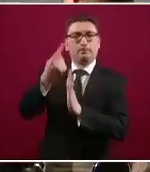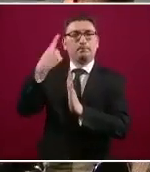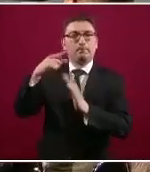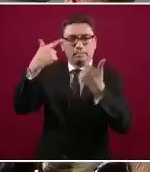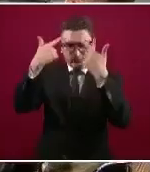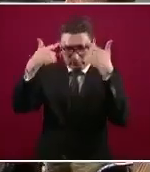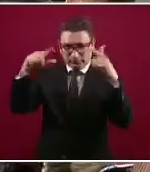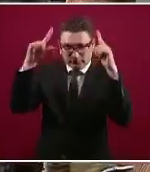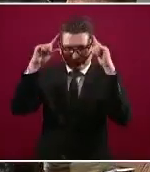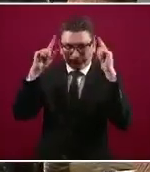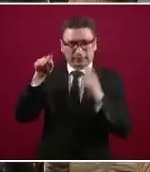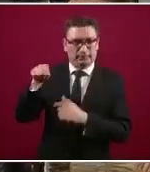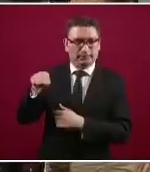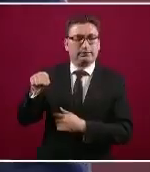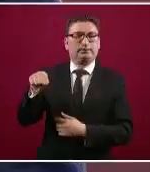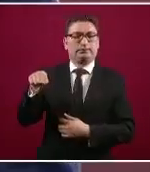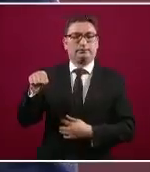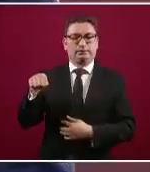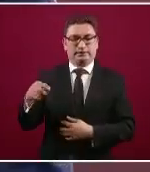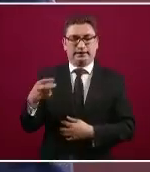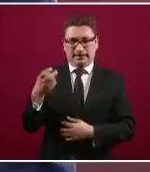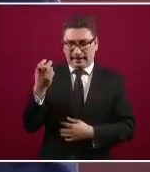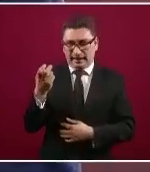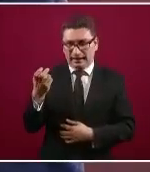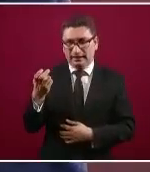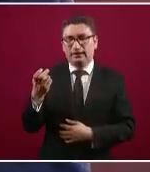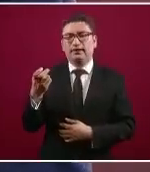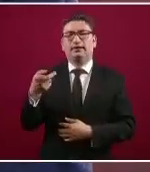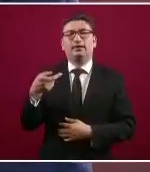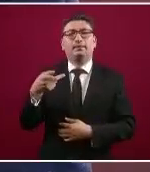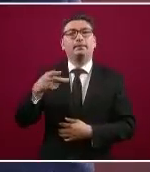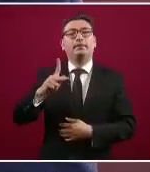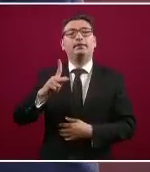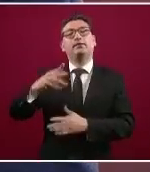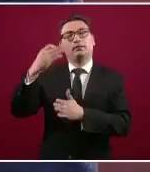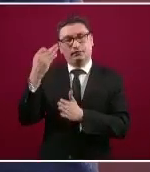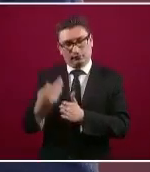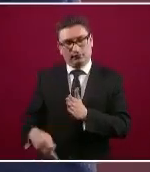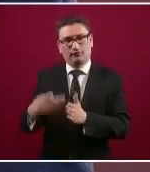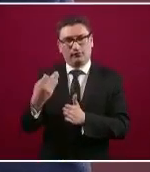Marina. Entonces, de todas maneras, falta